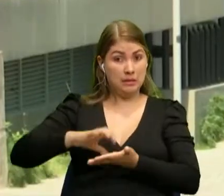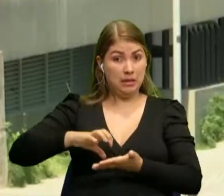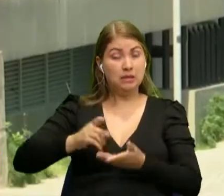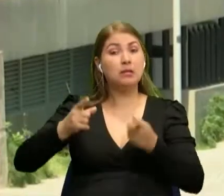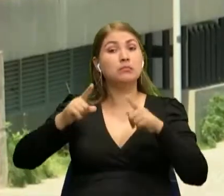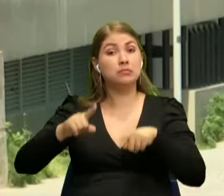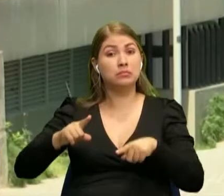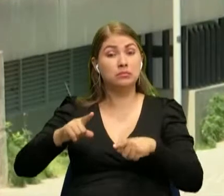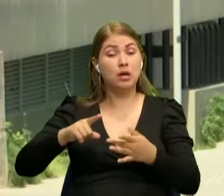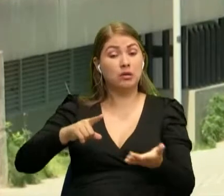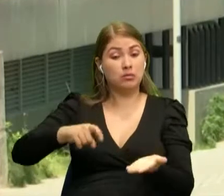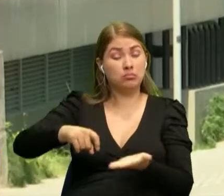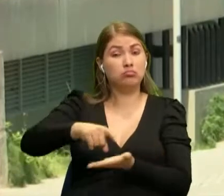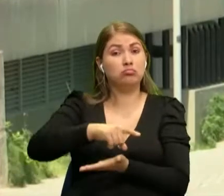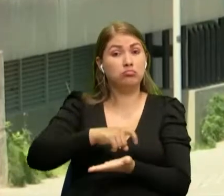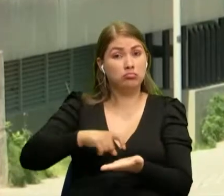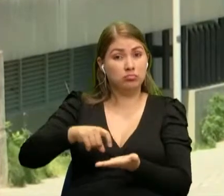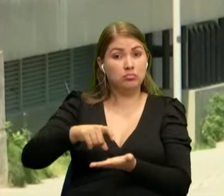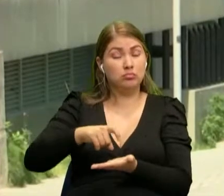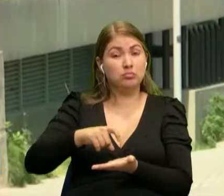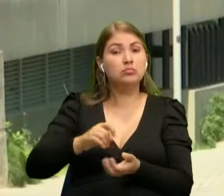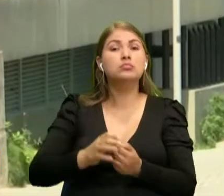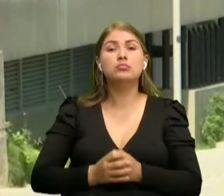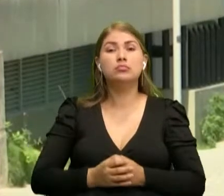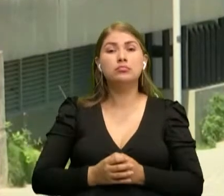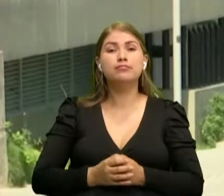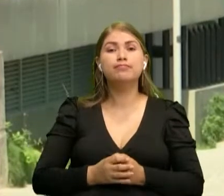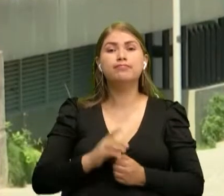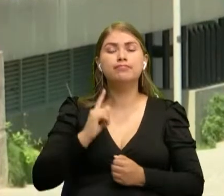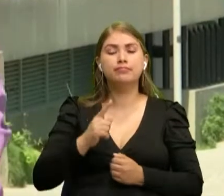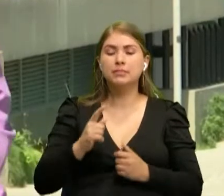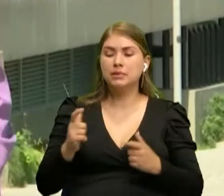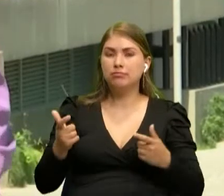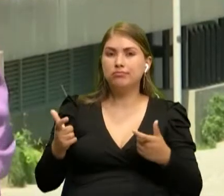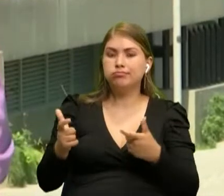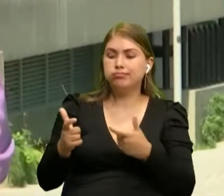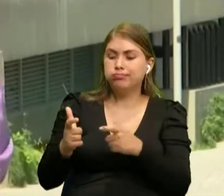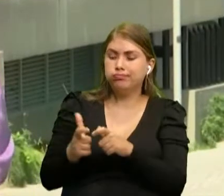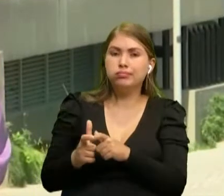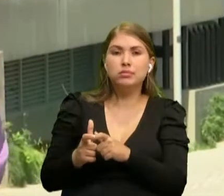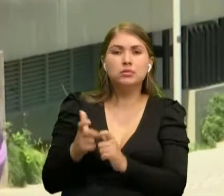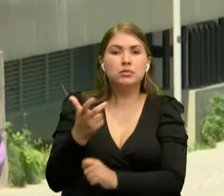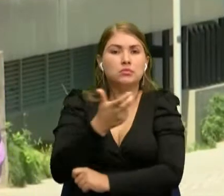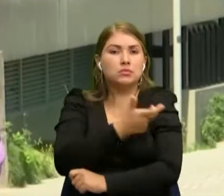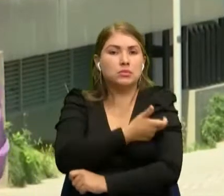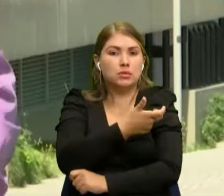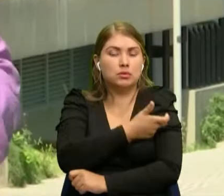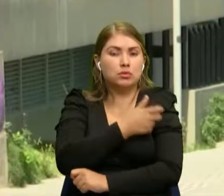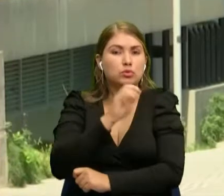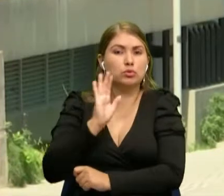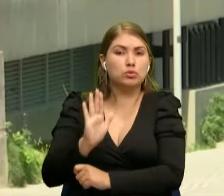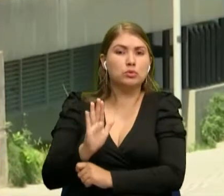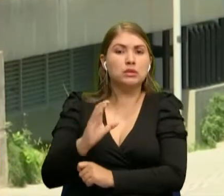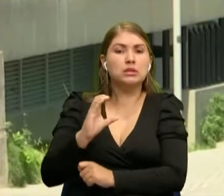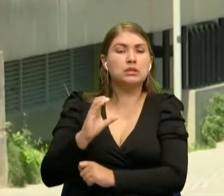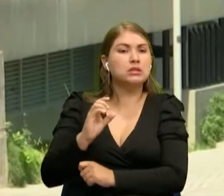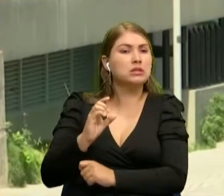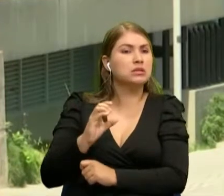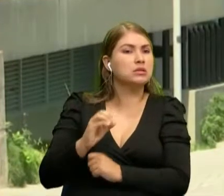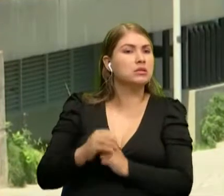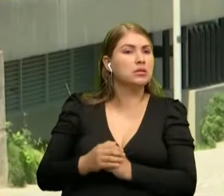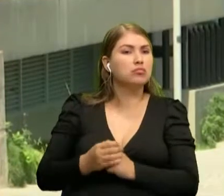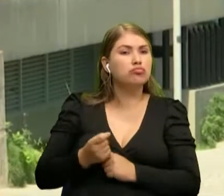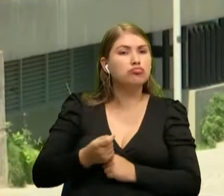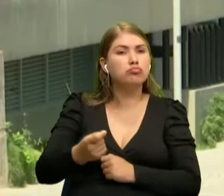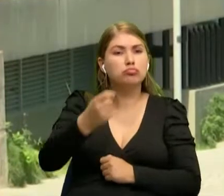como del área metropolitana de Bucaramanga, por la escasez de la vacuna de la farmacéutica Sinovac. Si el